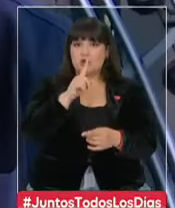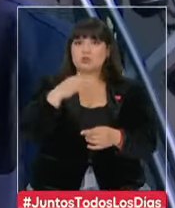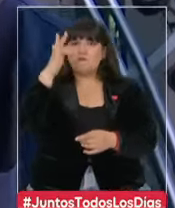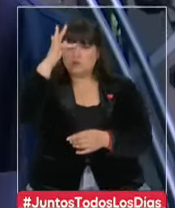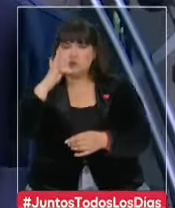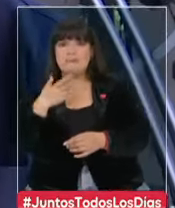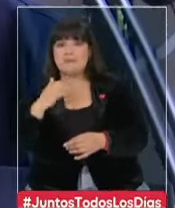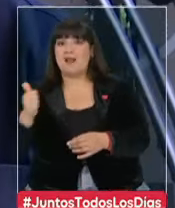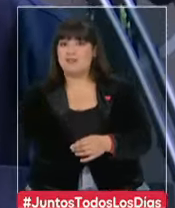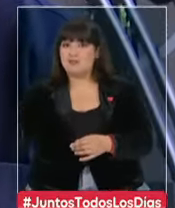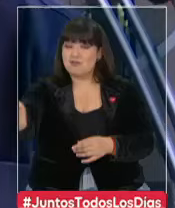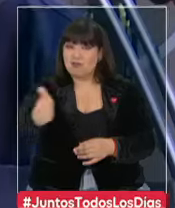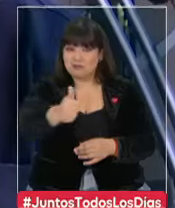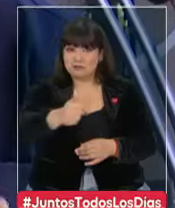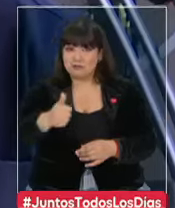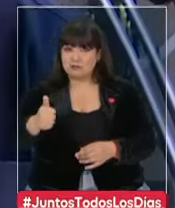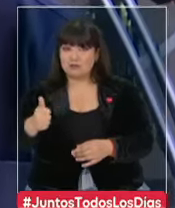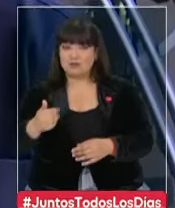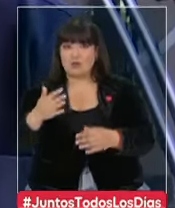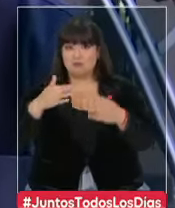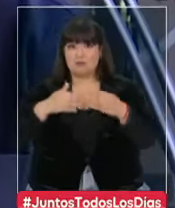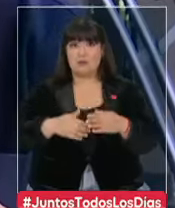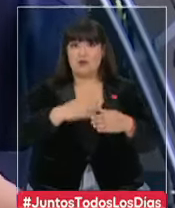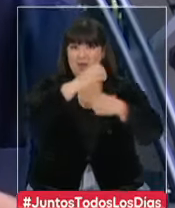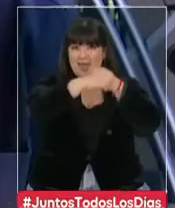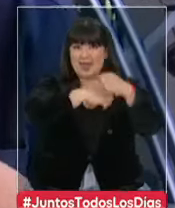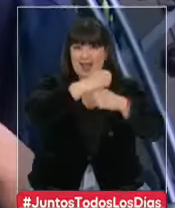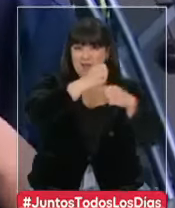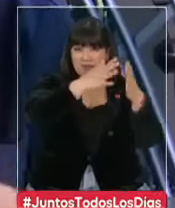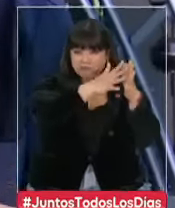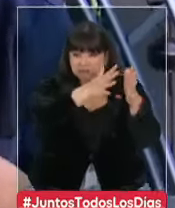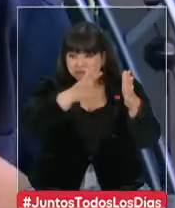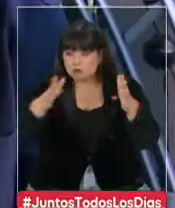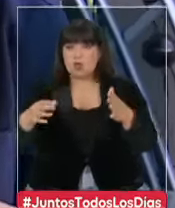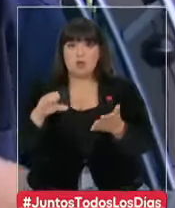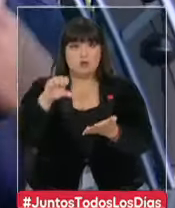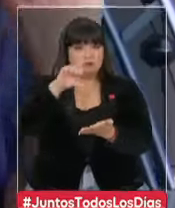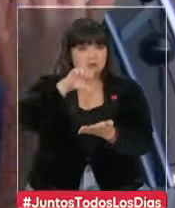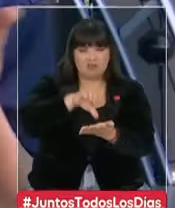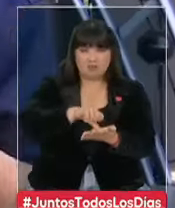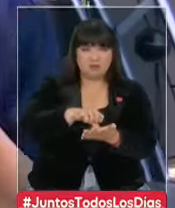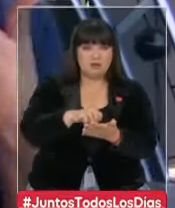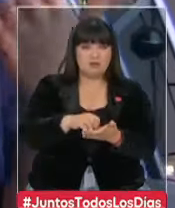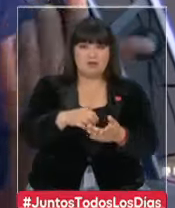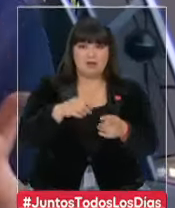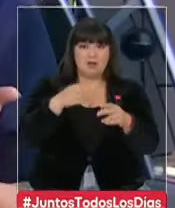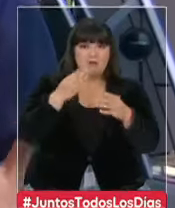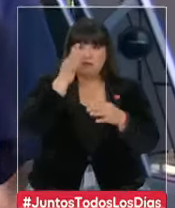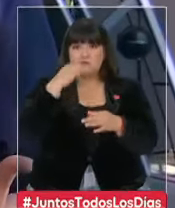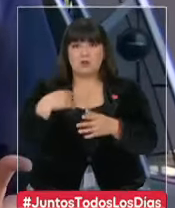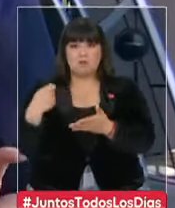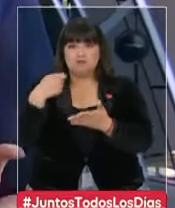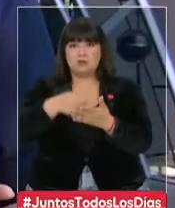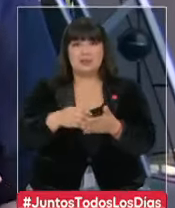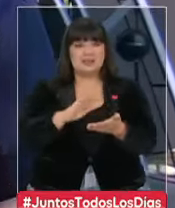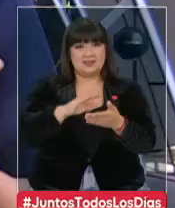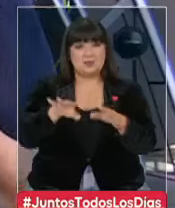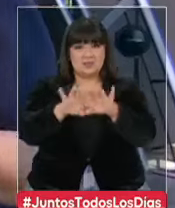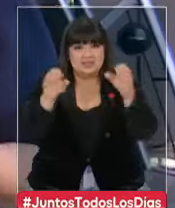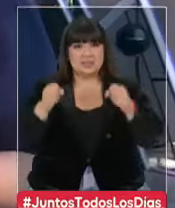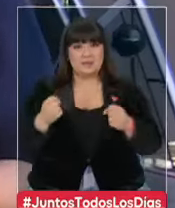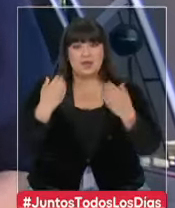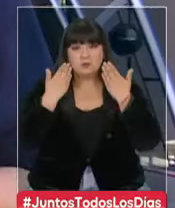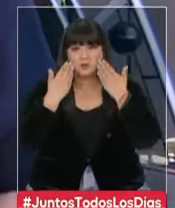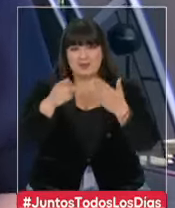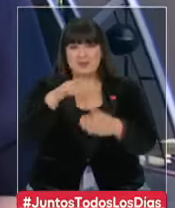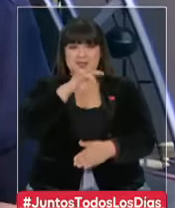funcional para todos. Durante todo el año, o sea, los centros funcionan gracias a lo que hace el Sistema Solidario de Chile, a